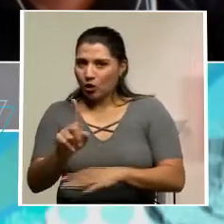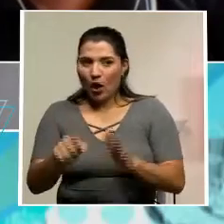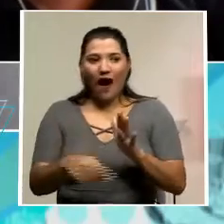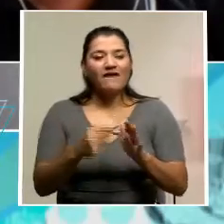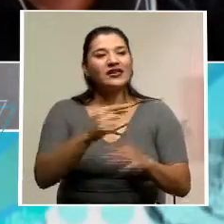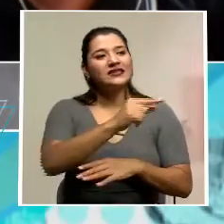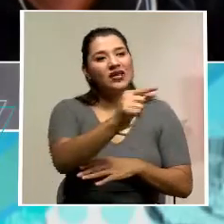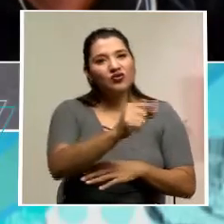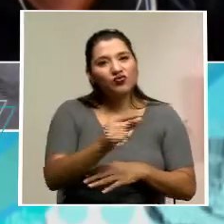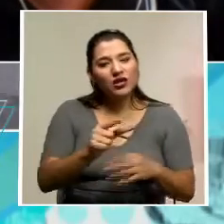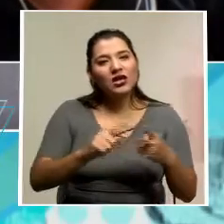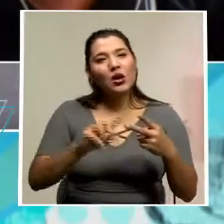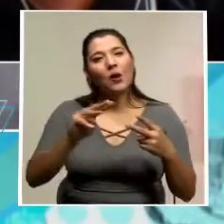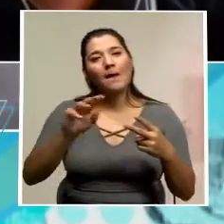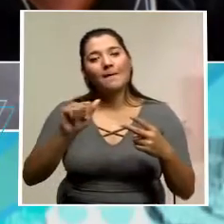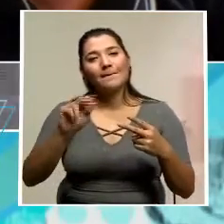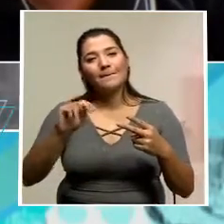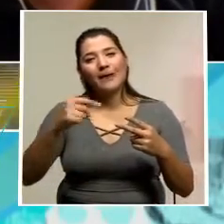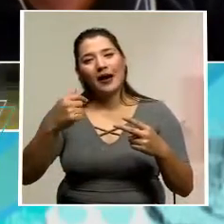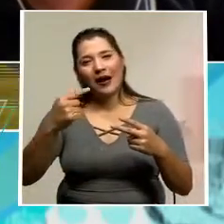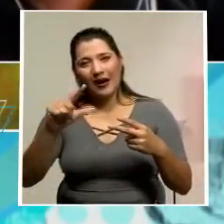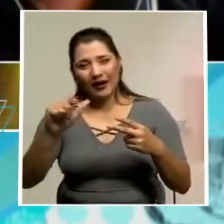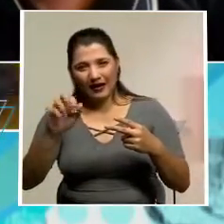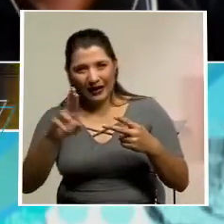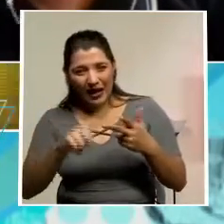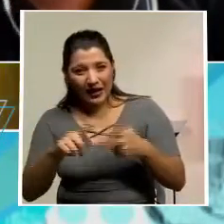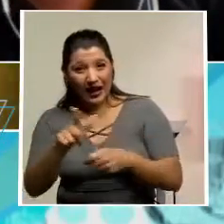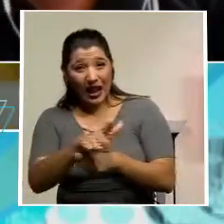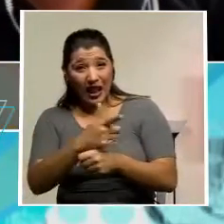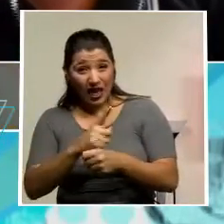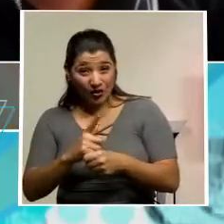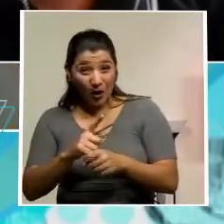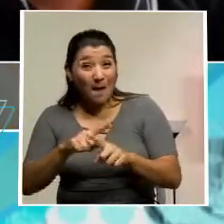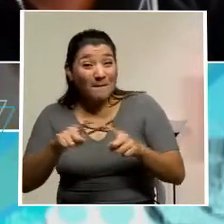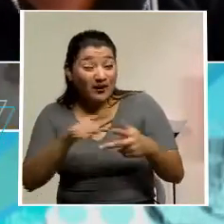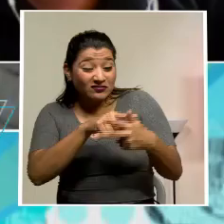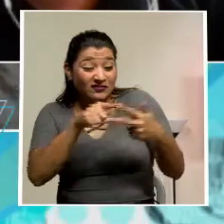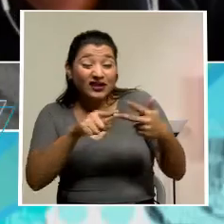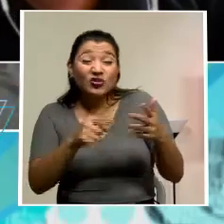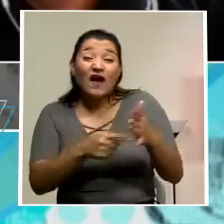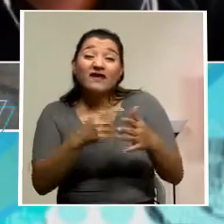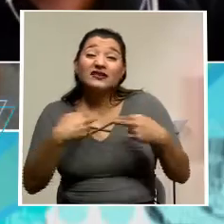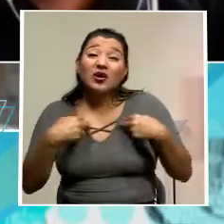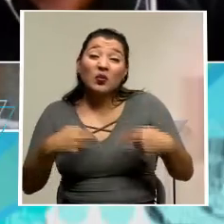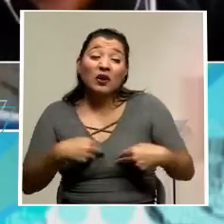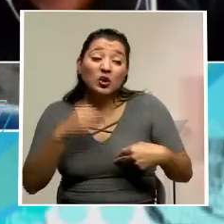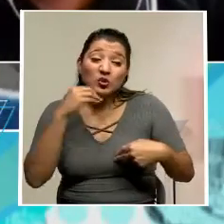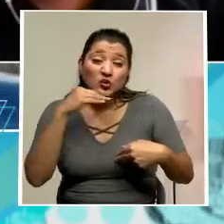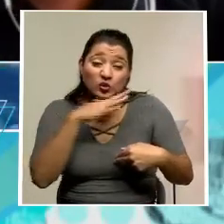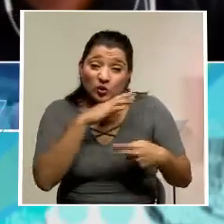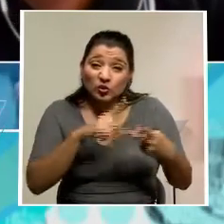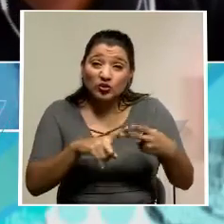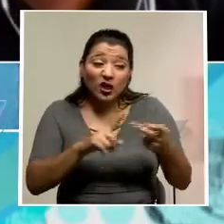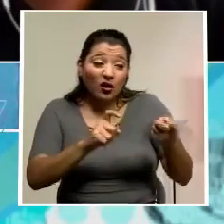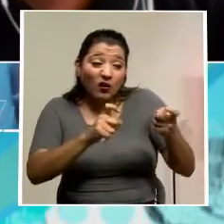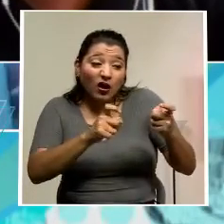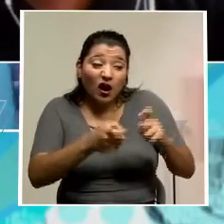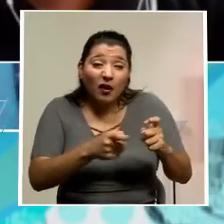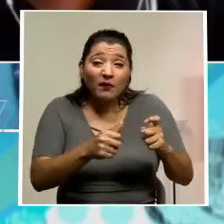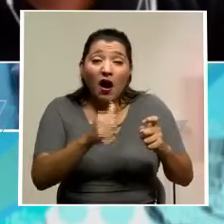ambientes tradicionalmente son ambientes que el ser humano ha contaminado, ha modificado por cambios